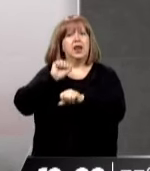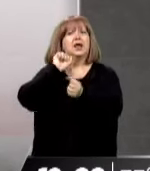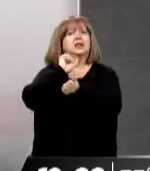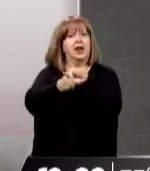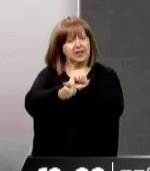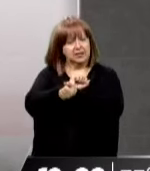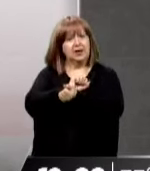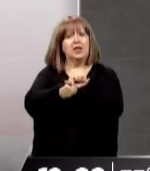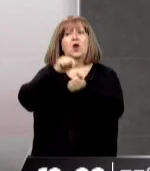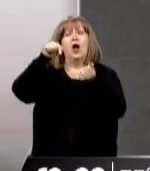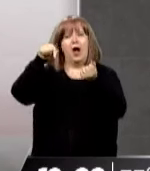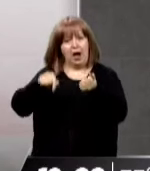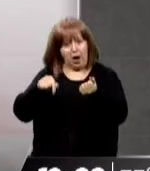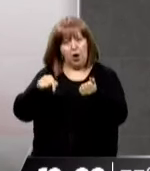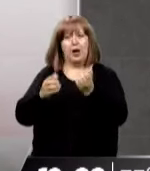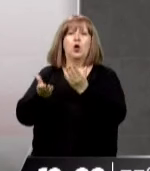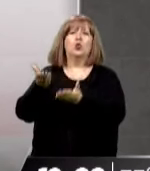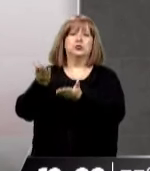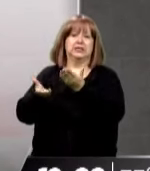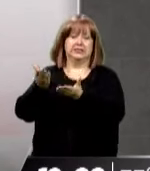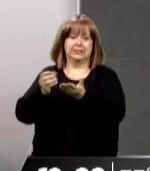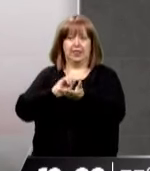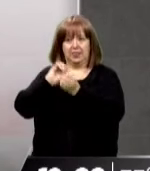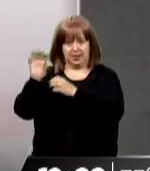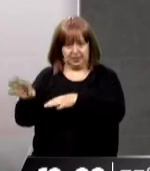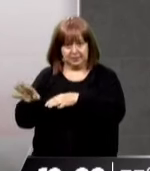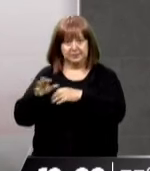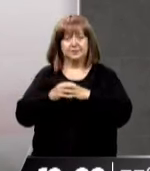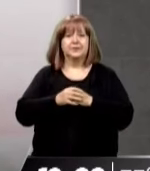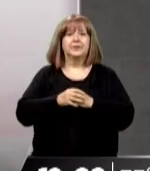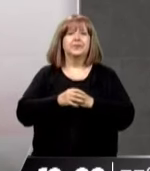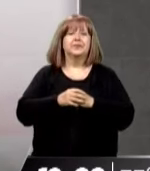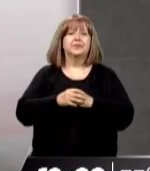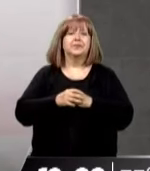que actúe la justicia. Es por acá, dice este referente.